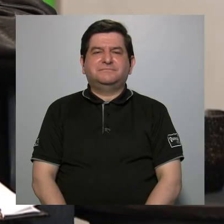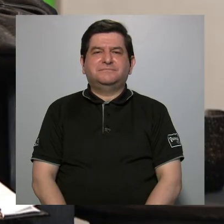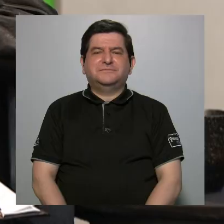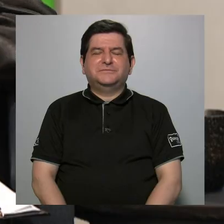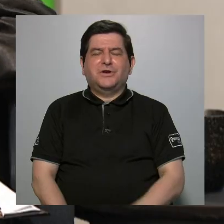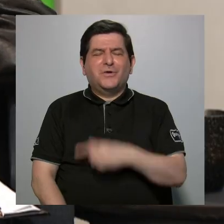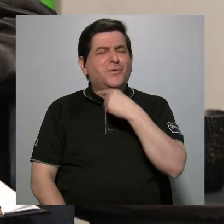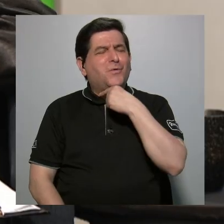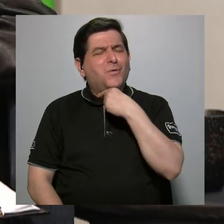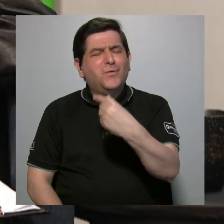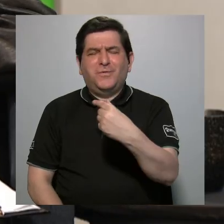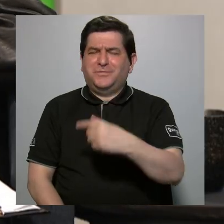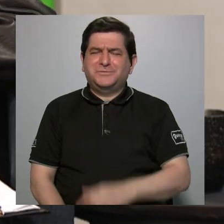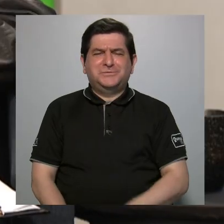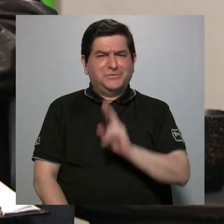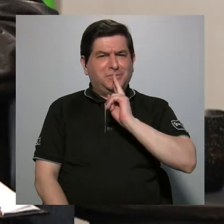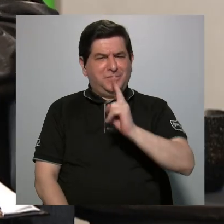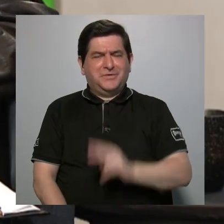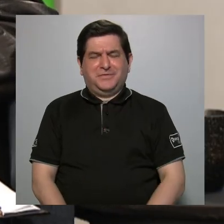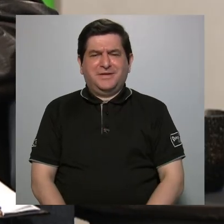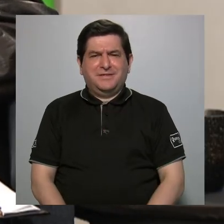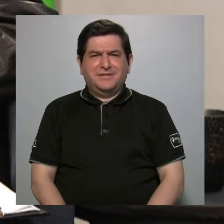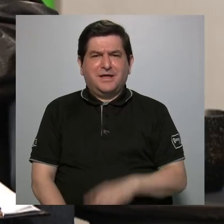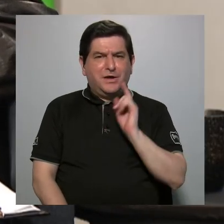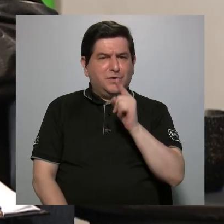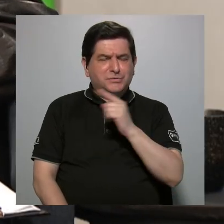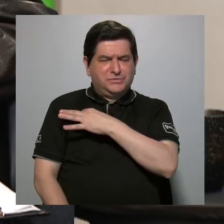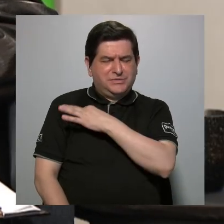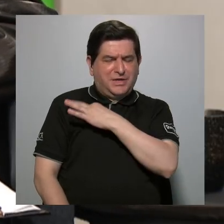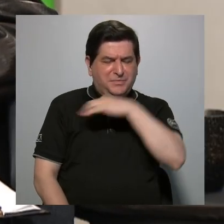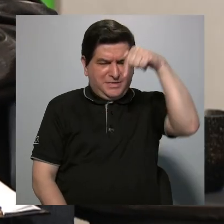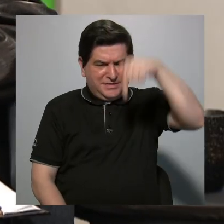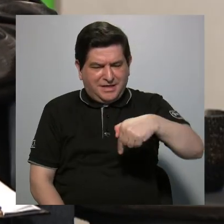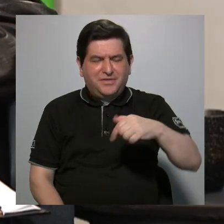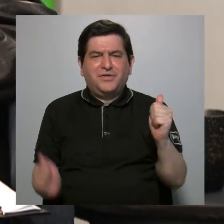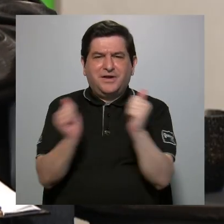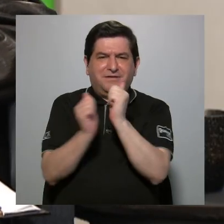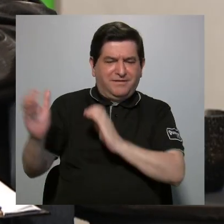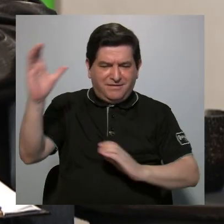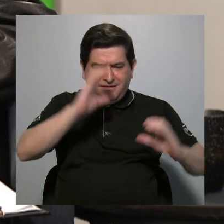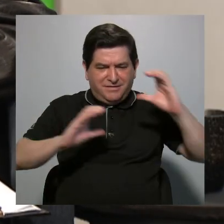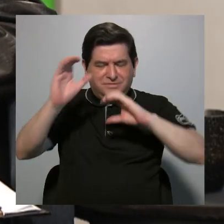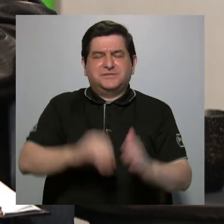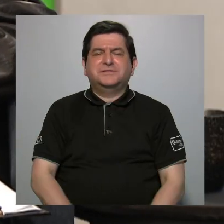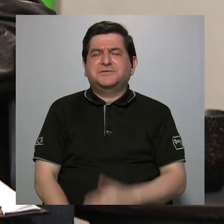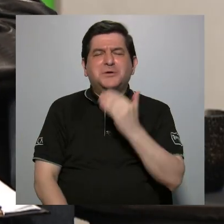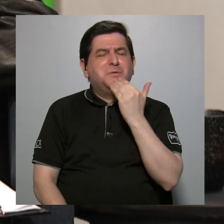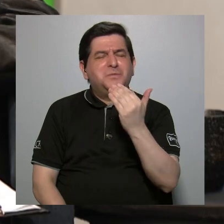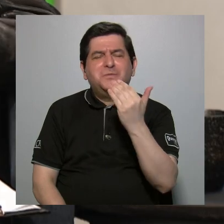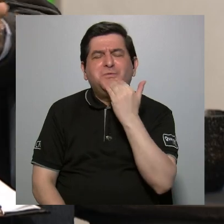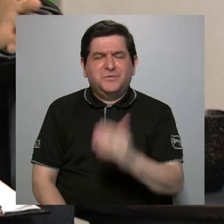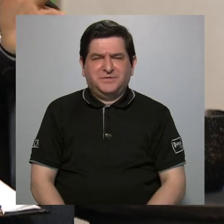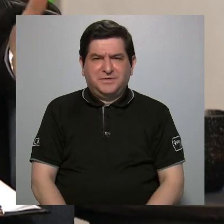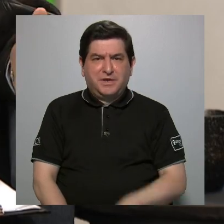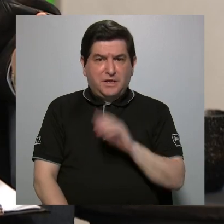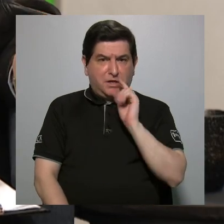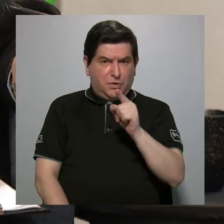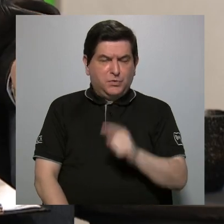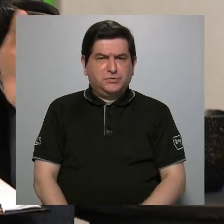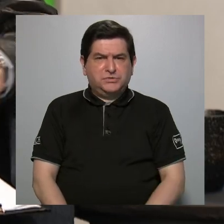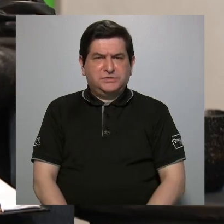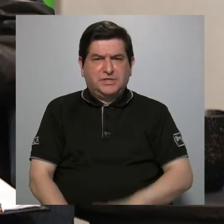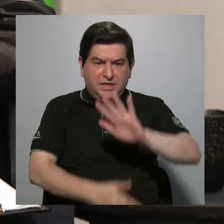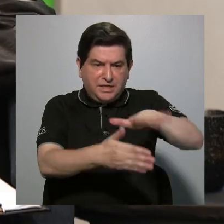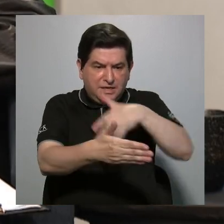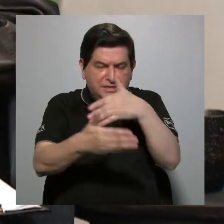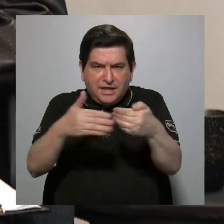Don Hernán, es un verdadero honor tenerlo como invitado el día de hoy aquí en Conciencia. Yo le agradezco que usted se haya